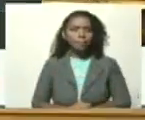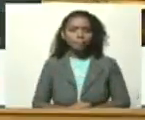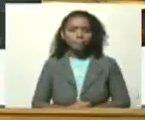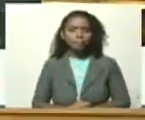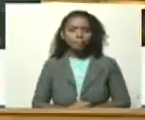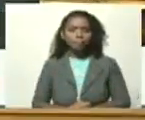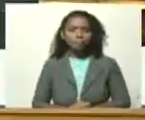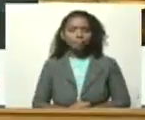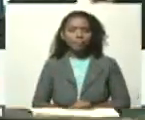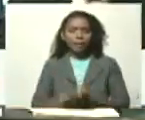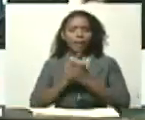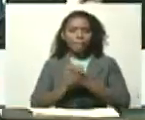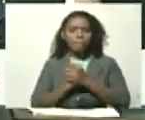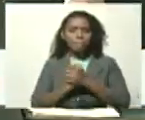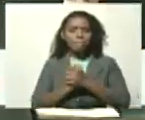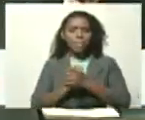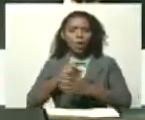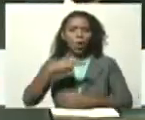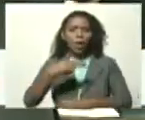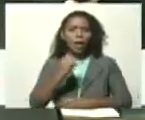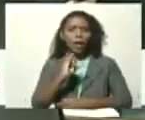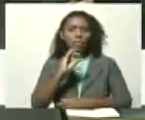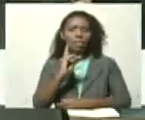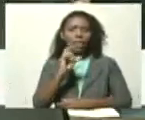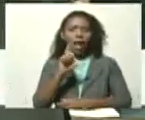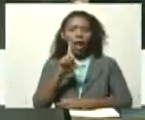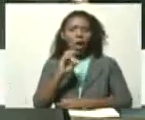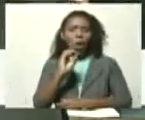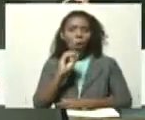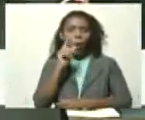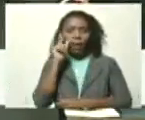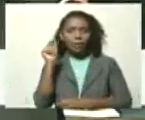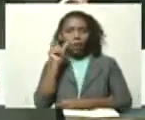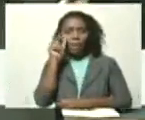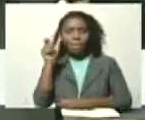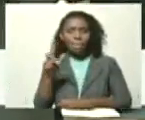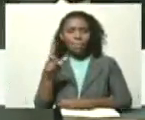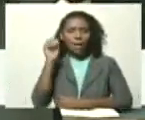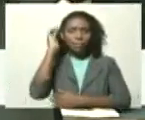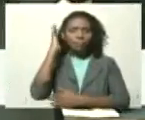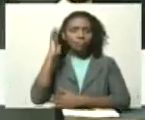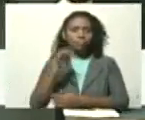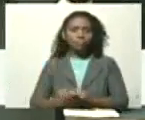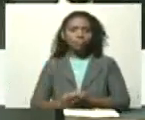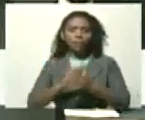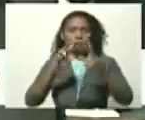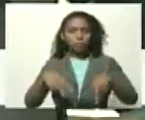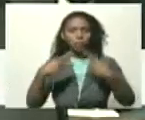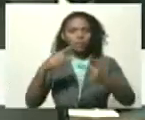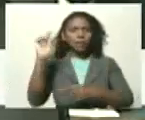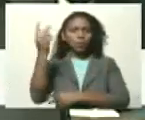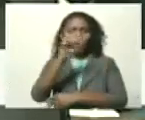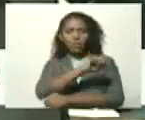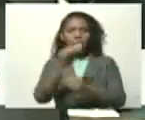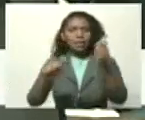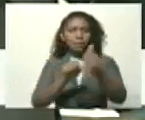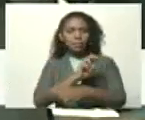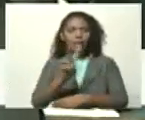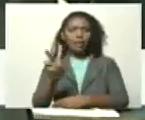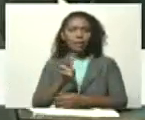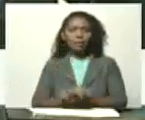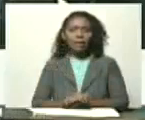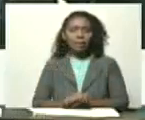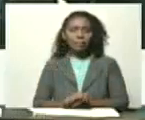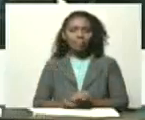del compatriota Didalco Bolívar, y por razones de dinámica parlamentaria se renueva la segunda vicepresidencia con